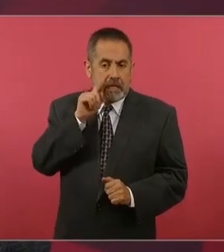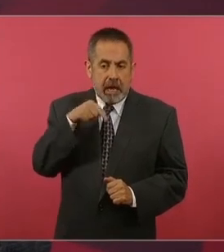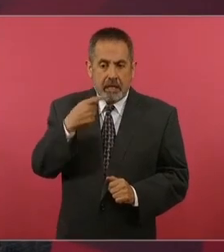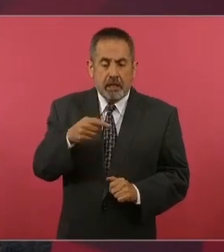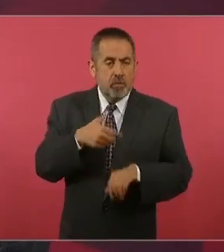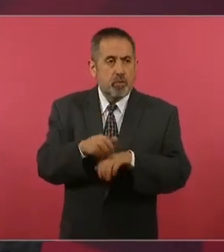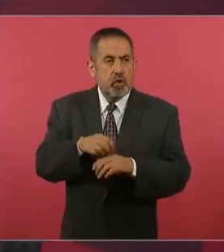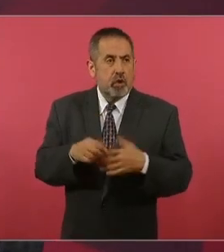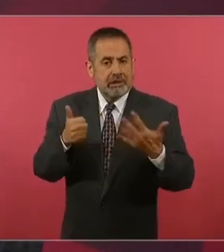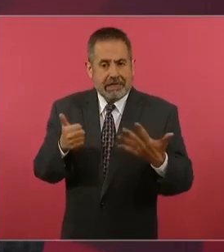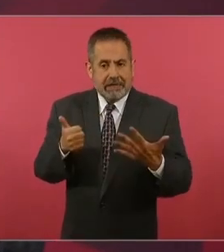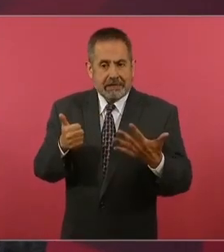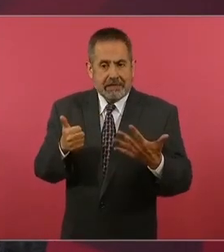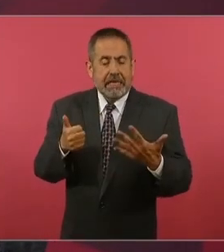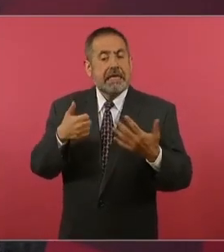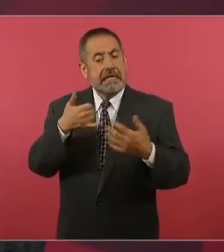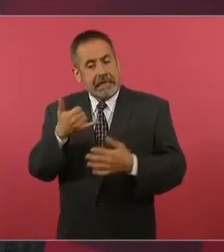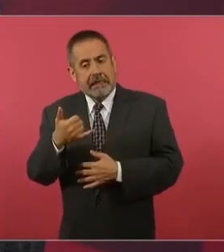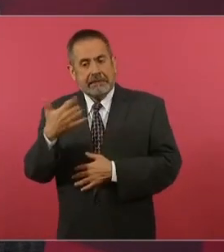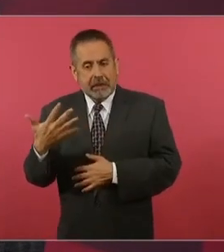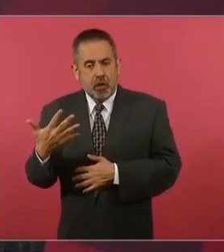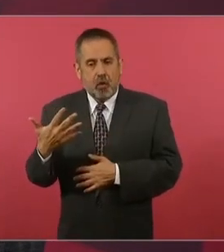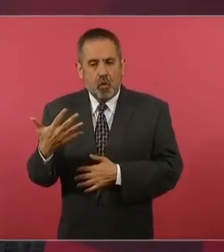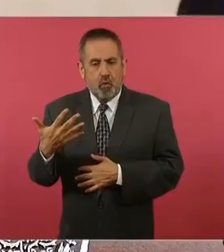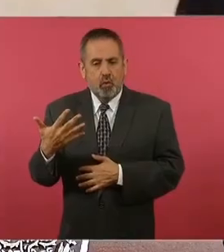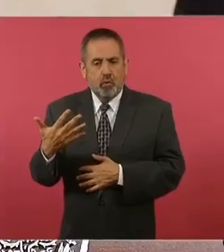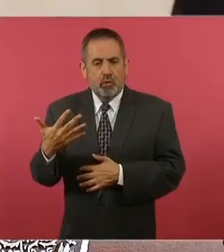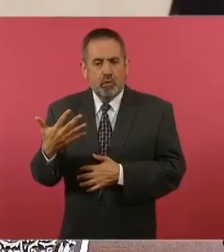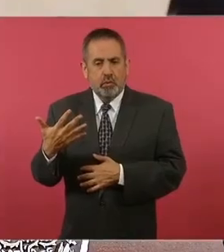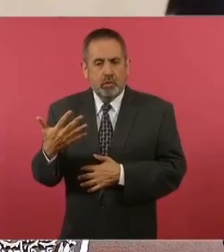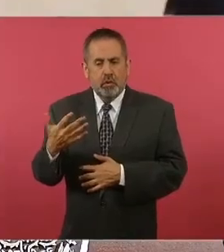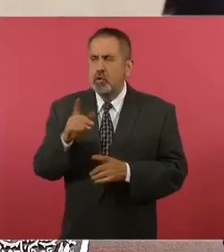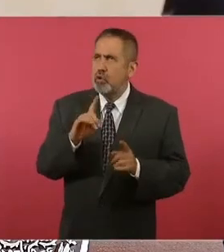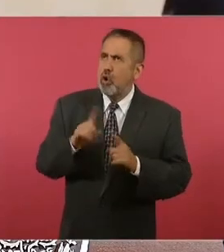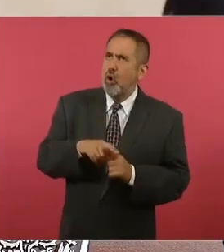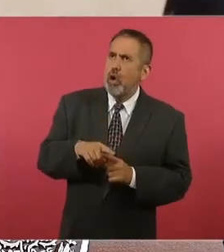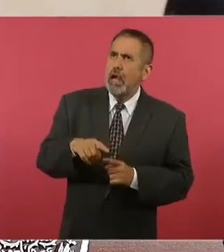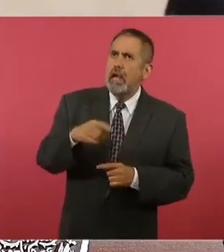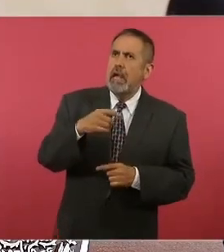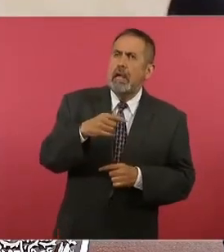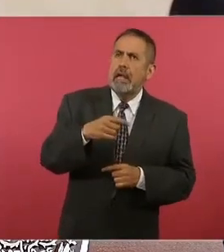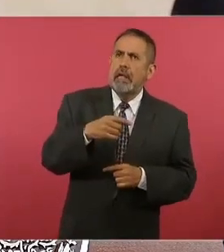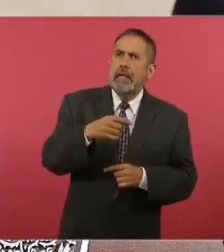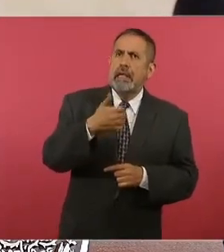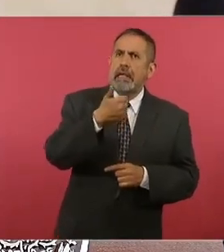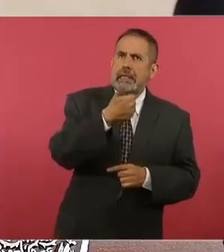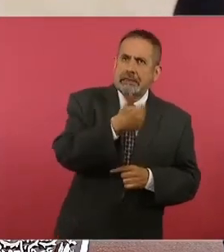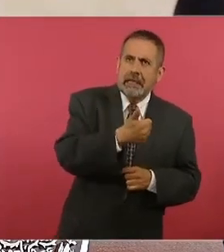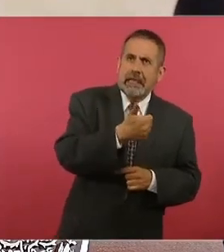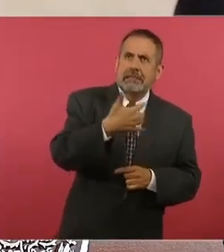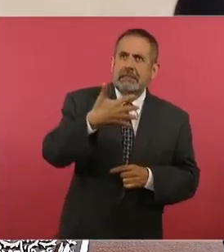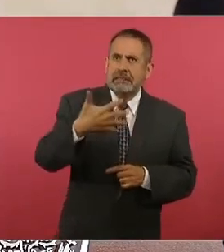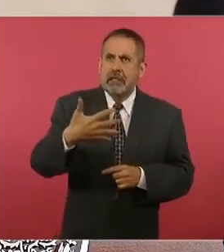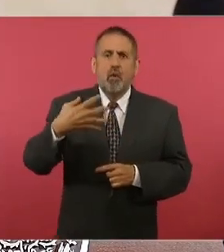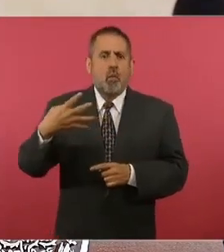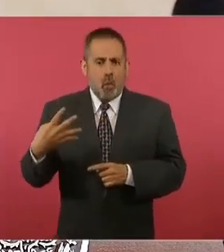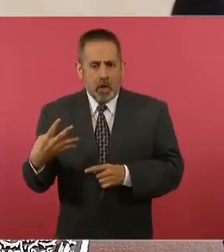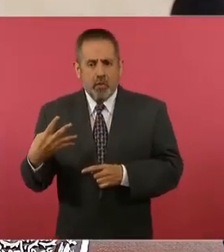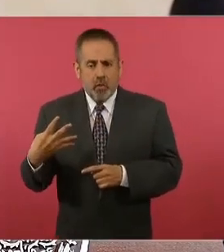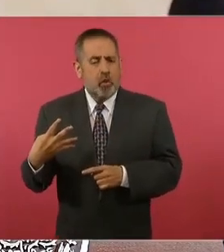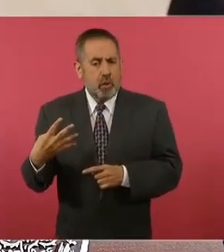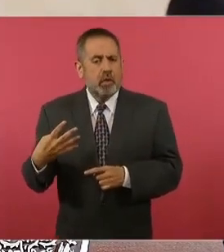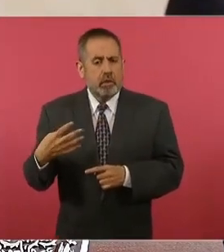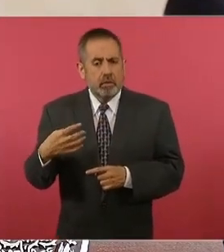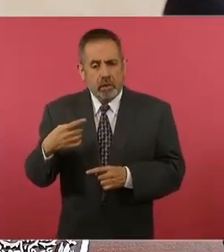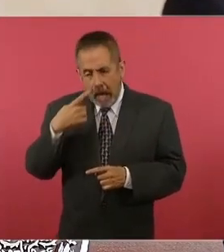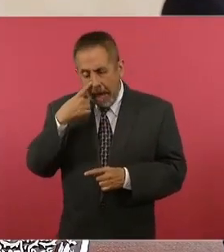Mañana el 6 y el 5, no, 6, 5 y 4, que